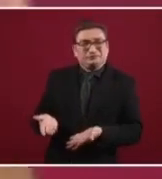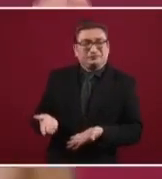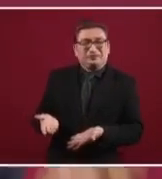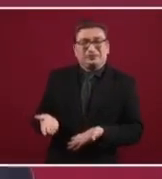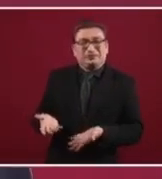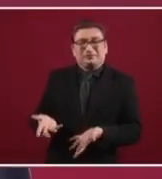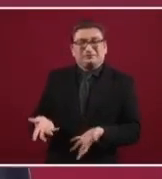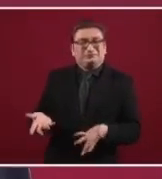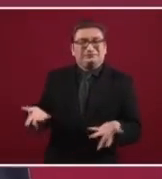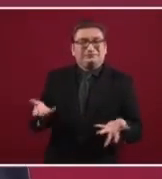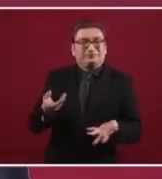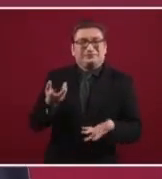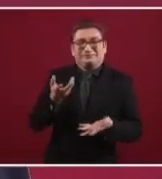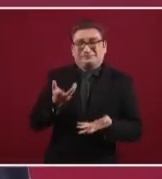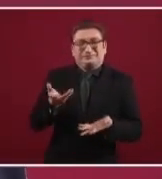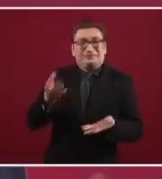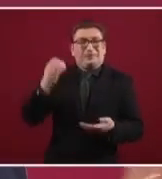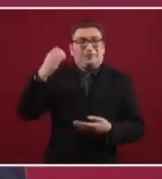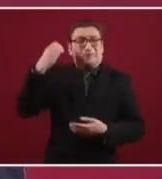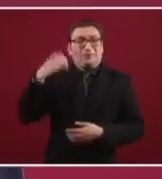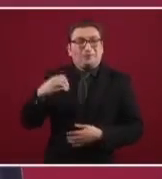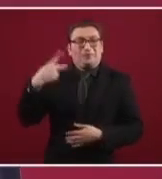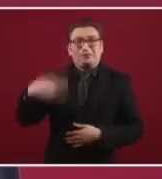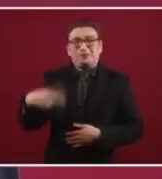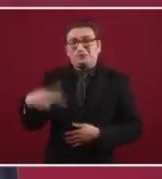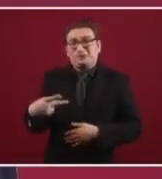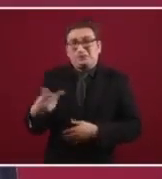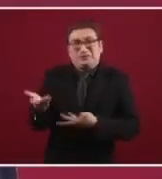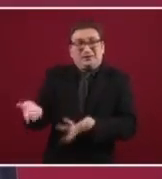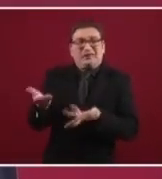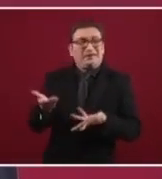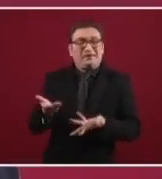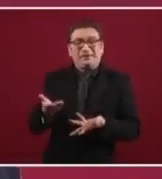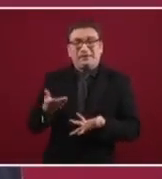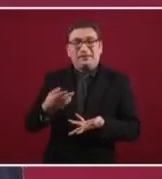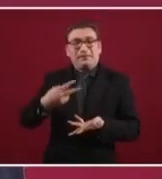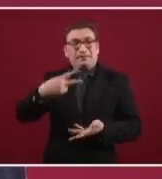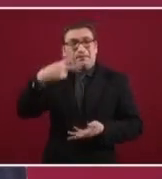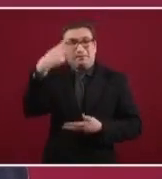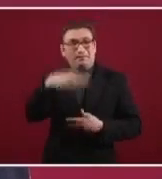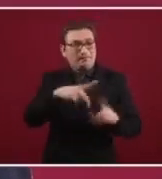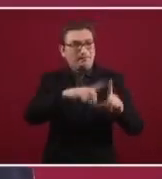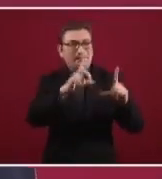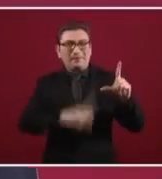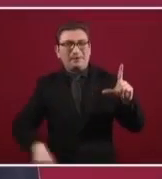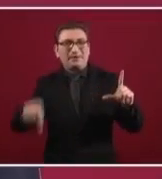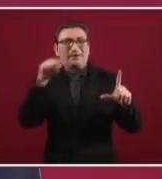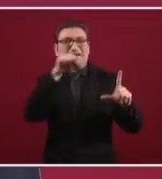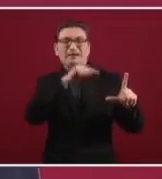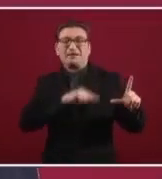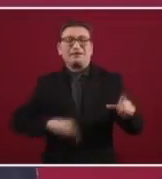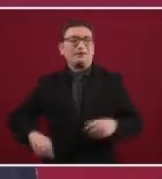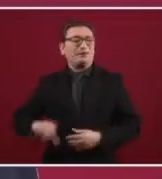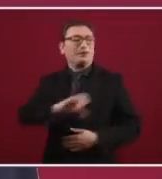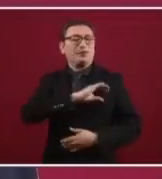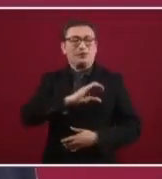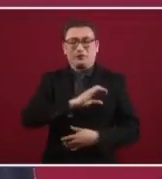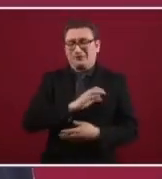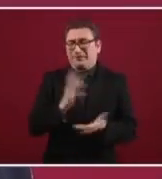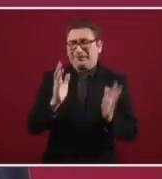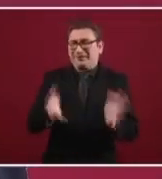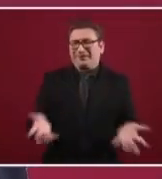Esa es Oaxaca, pero así es México, así es nuestro querido México.